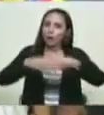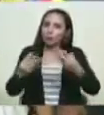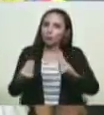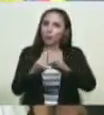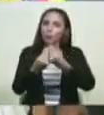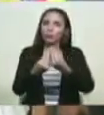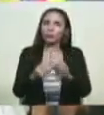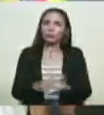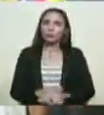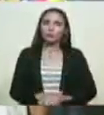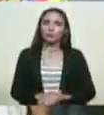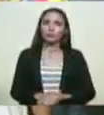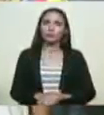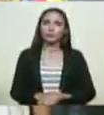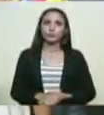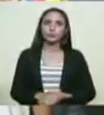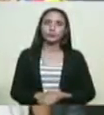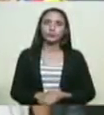Vamos a ir juntos.